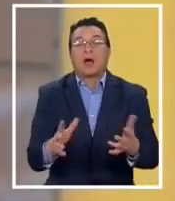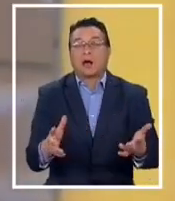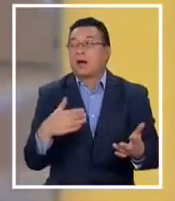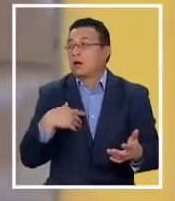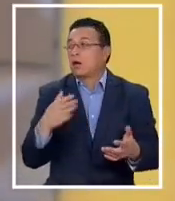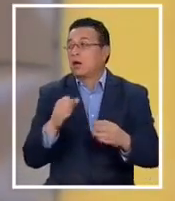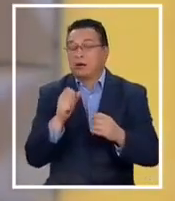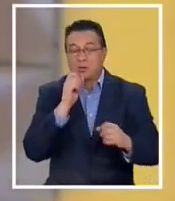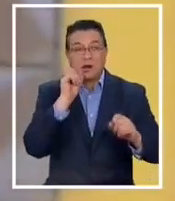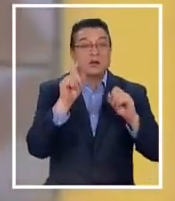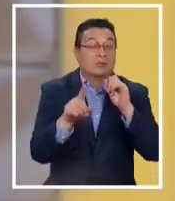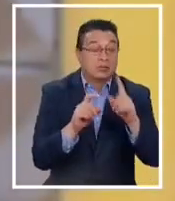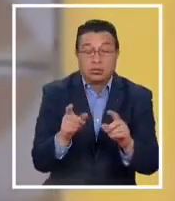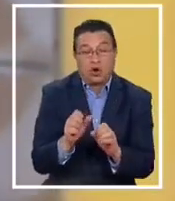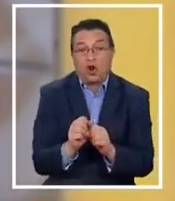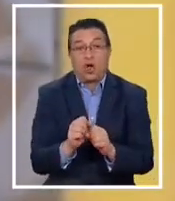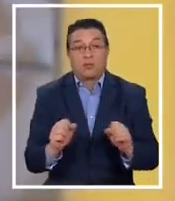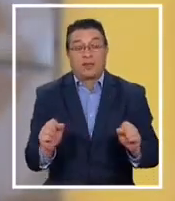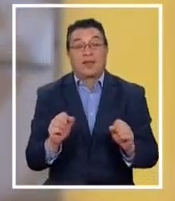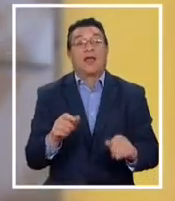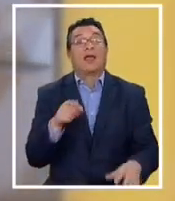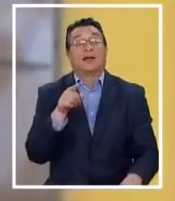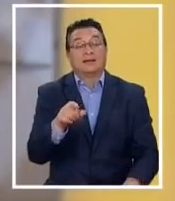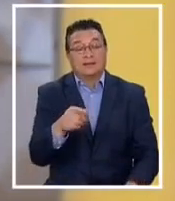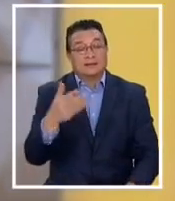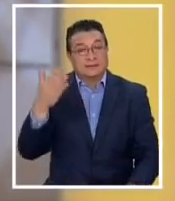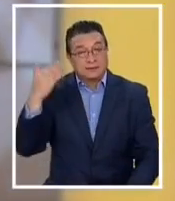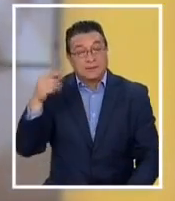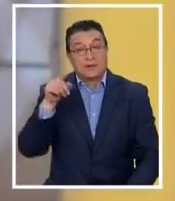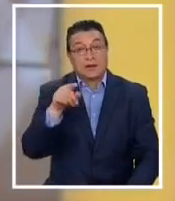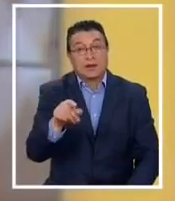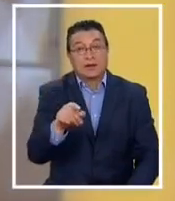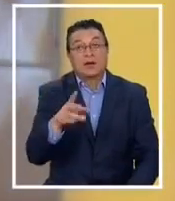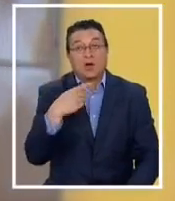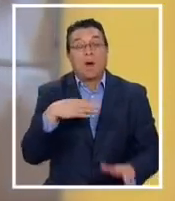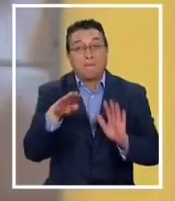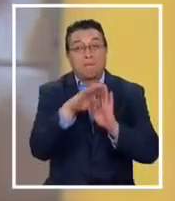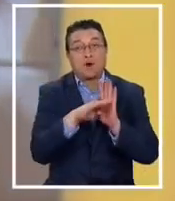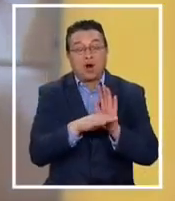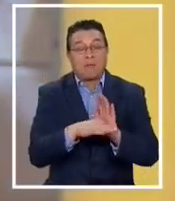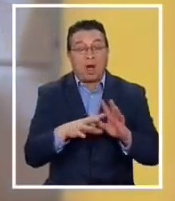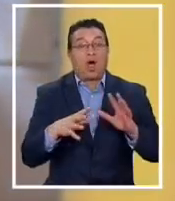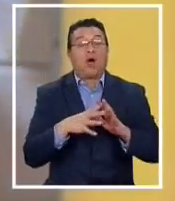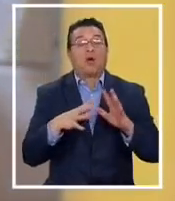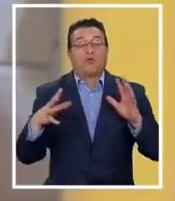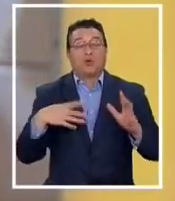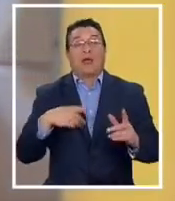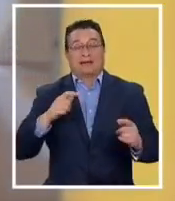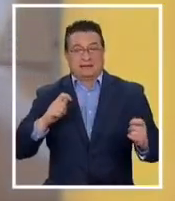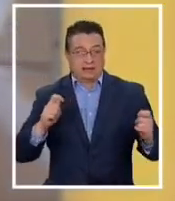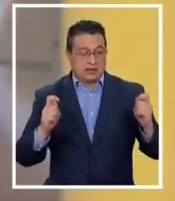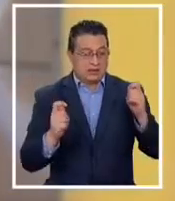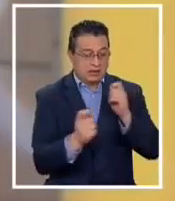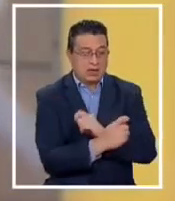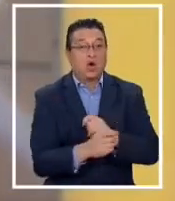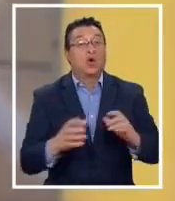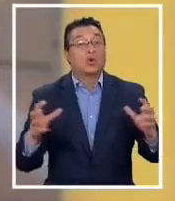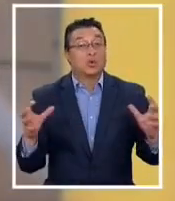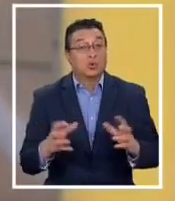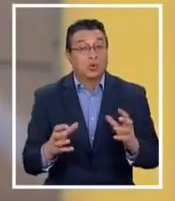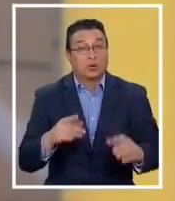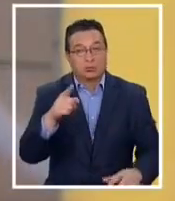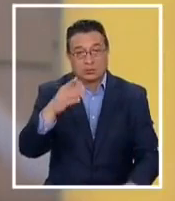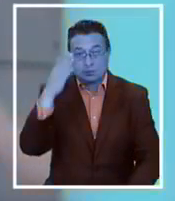discutirlo y defenderlo en ese entonces en un programa bastante transformador recuerde usted que